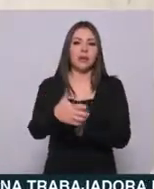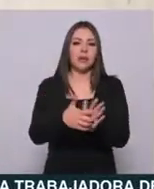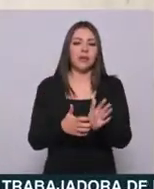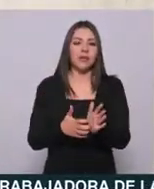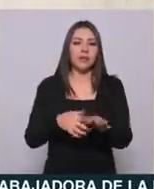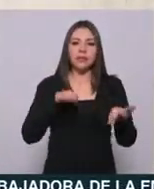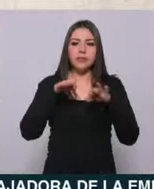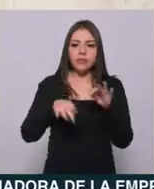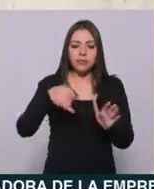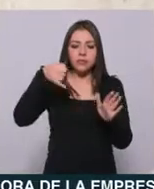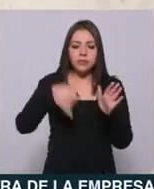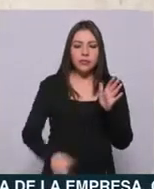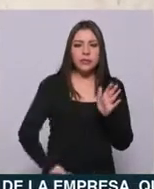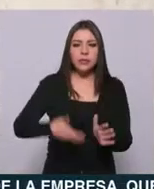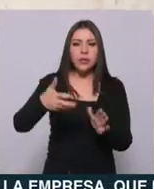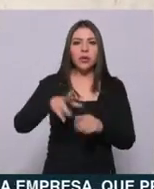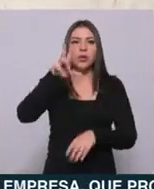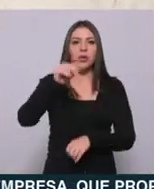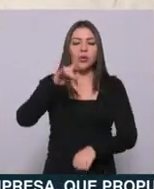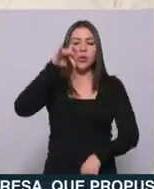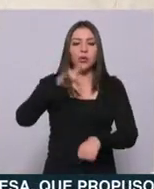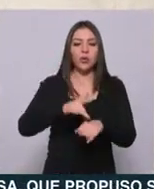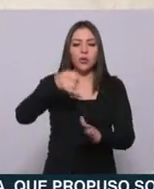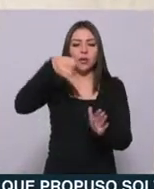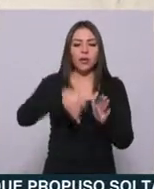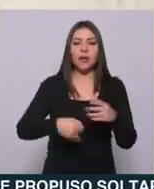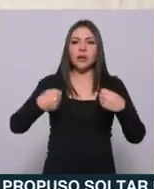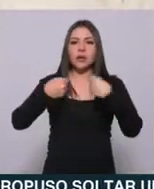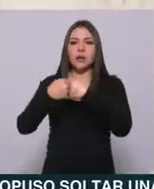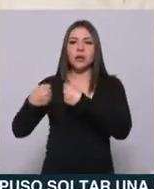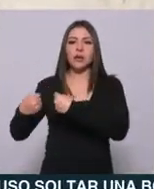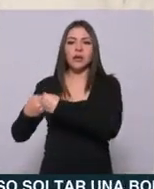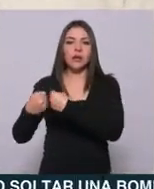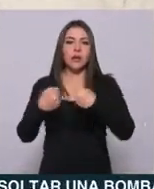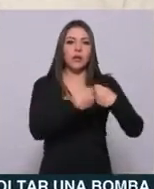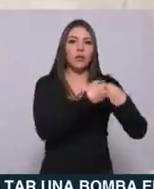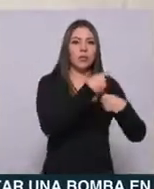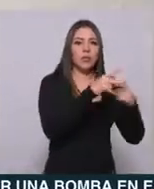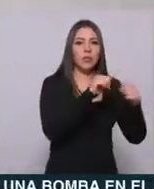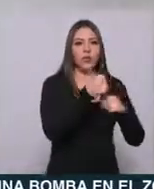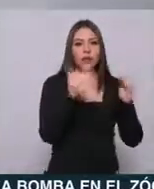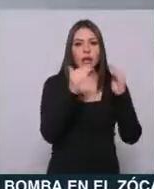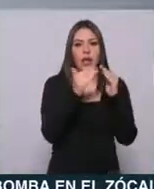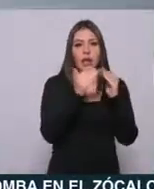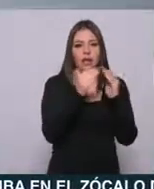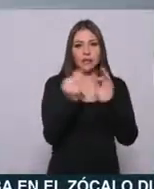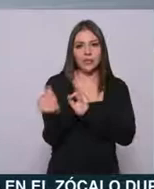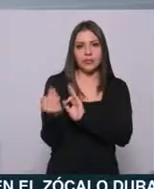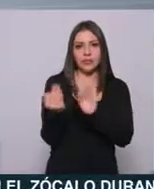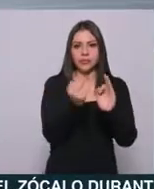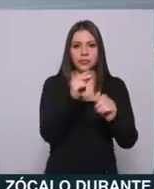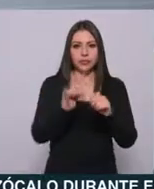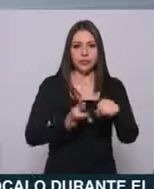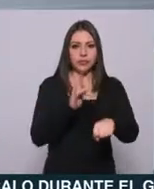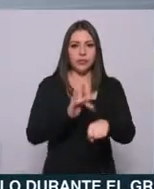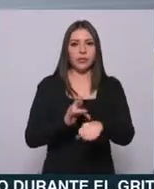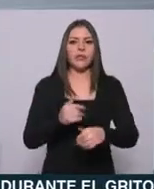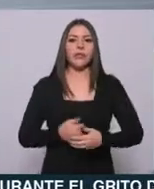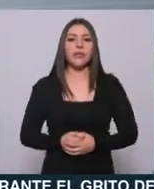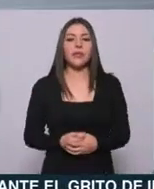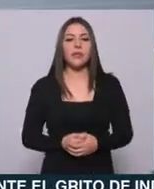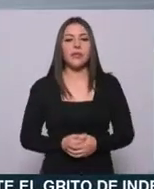de cimentación y que no se tocan las estructuras colindantes. La extracción de esa cuña, con